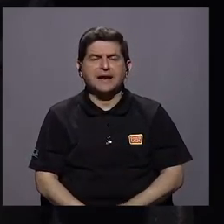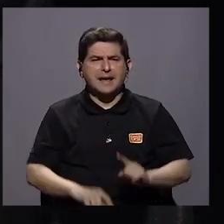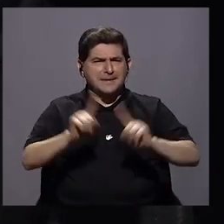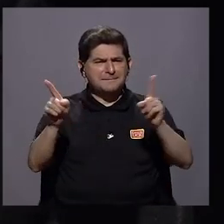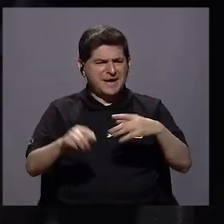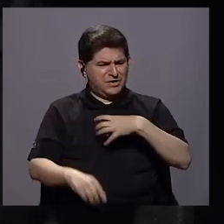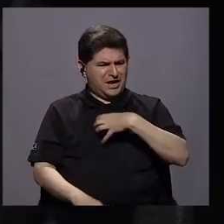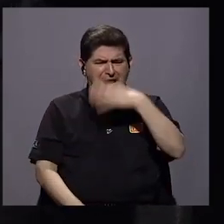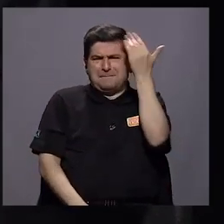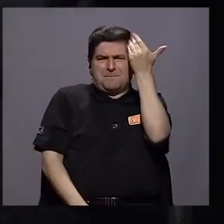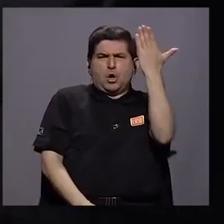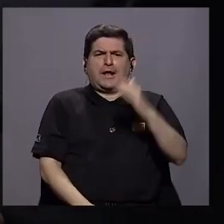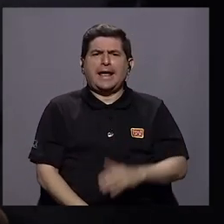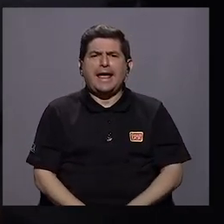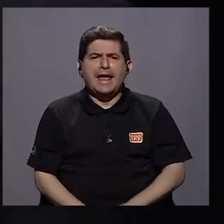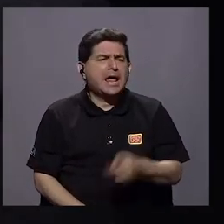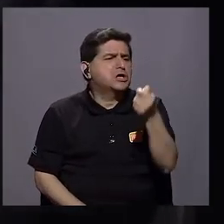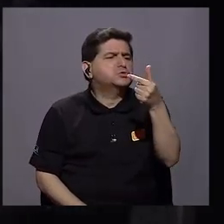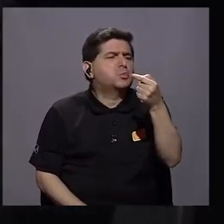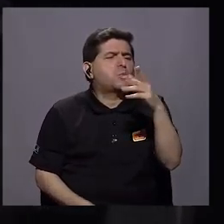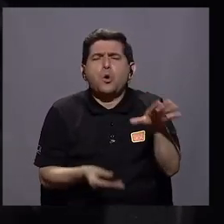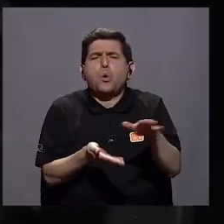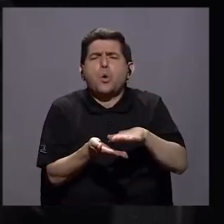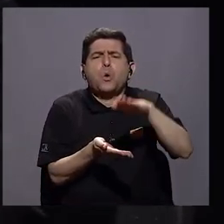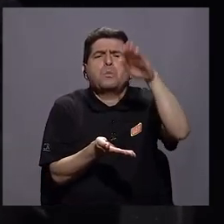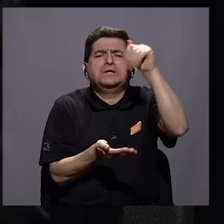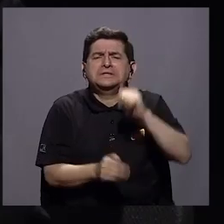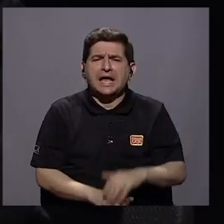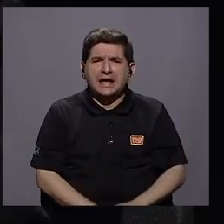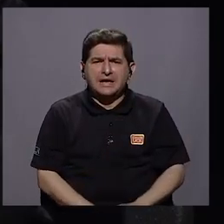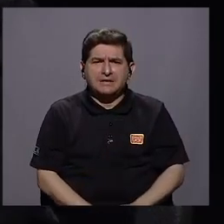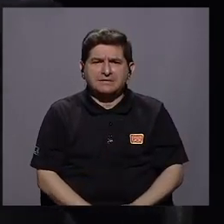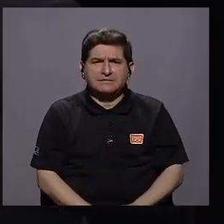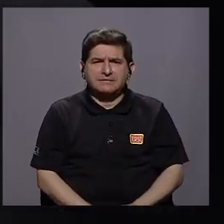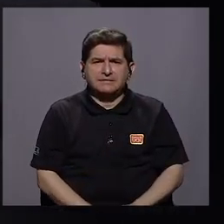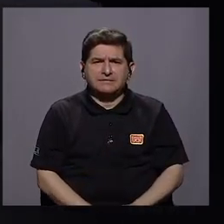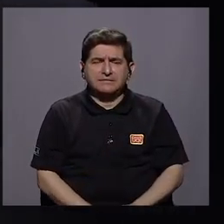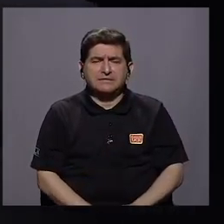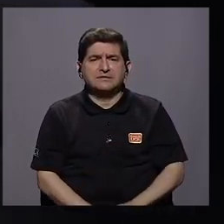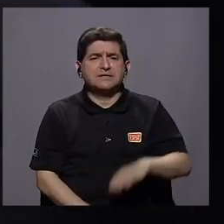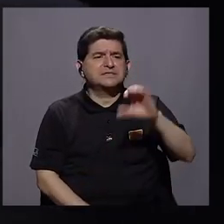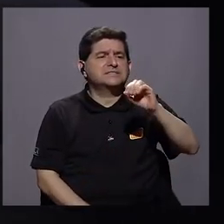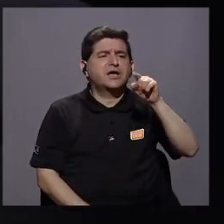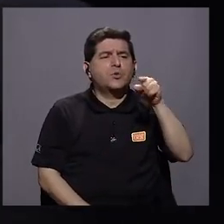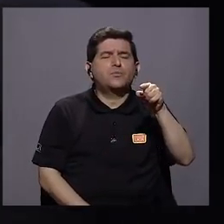pero ¿por qué se quejan? Si es un poquitito lo que lo estamos subiéndolo